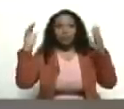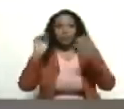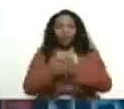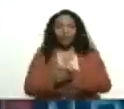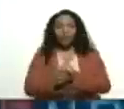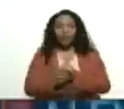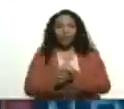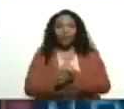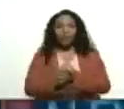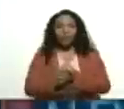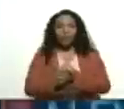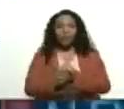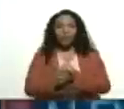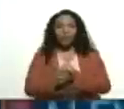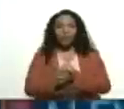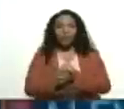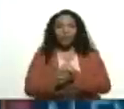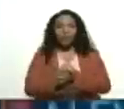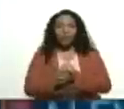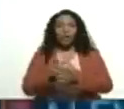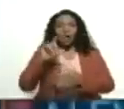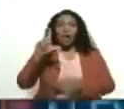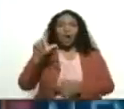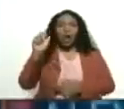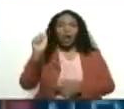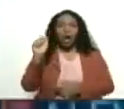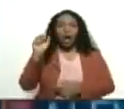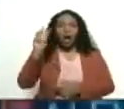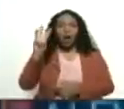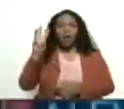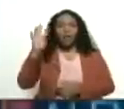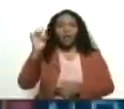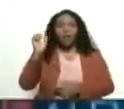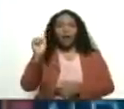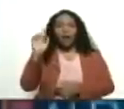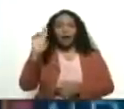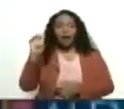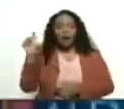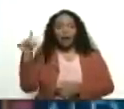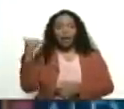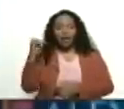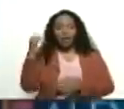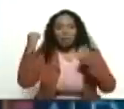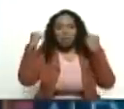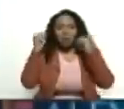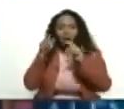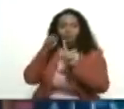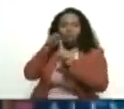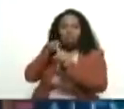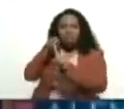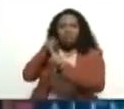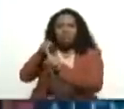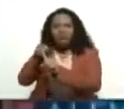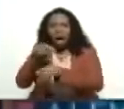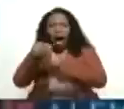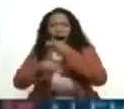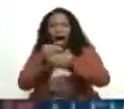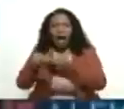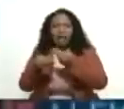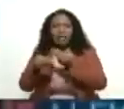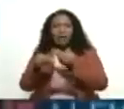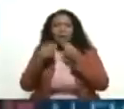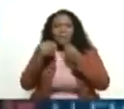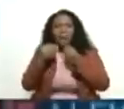El lofer es una práctica nefasta con la que el hegemón busca torcer la